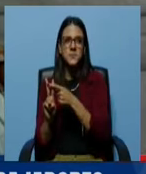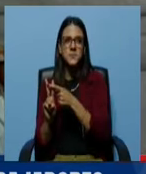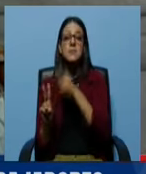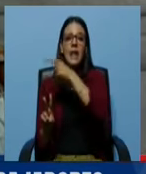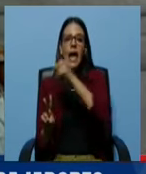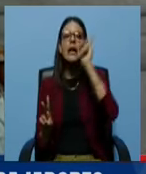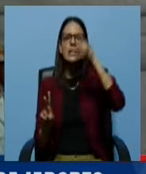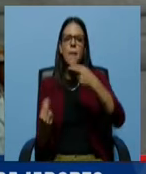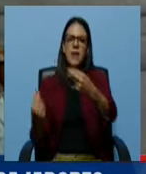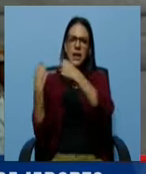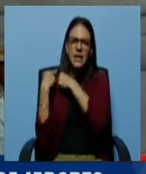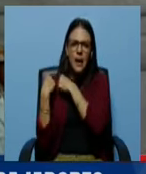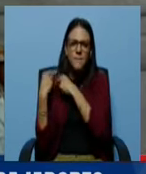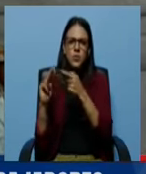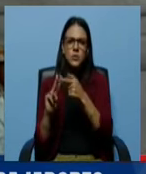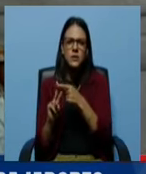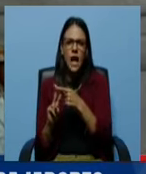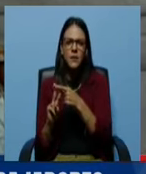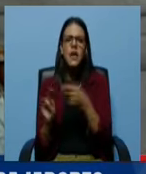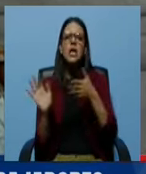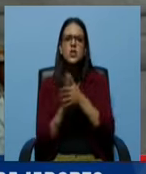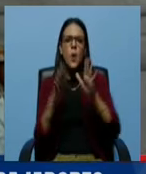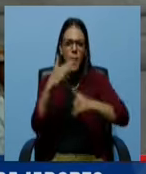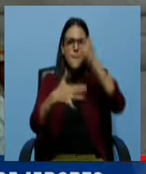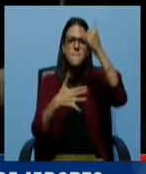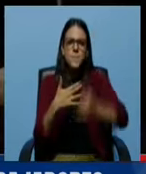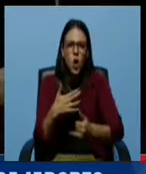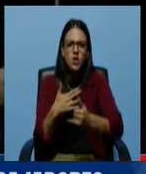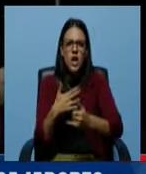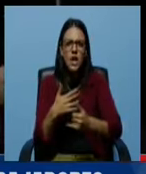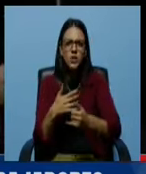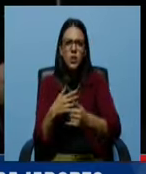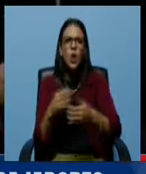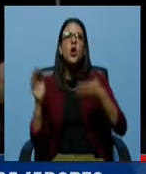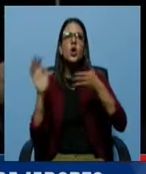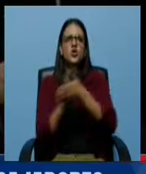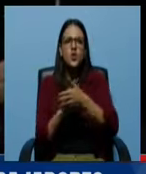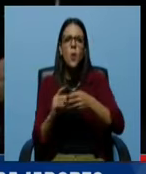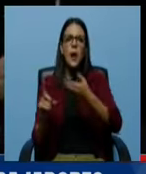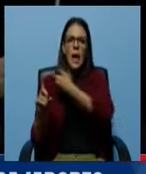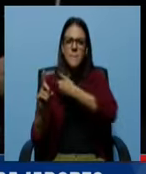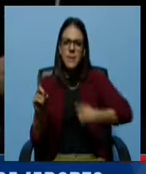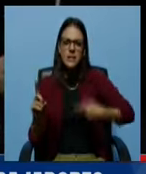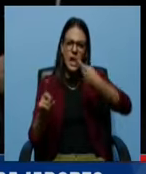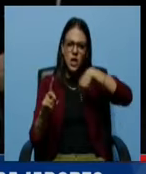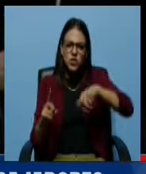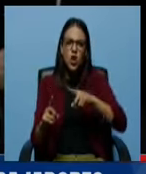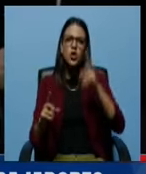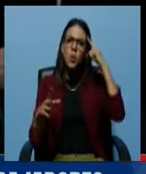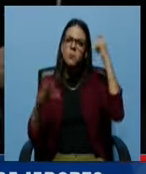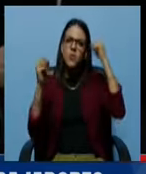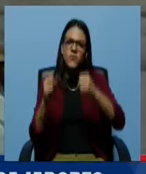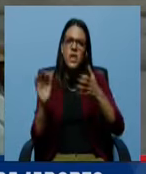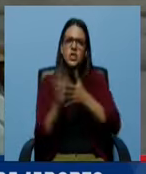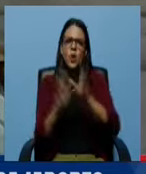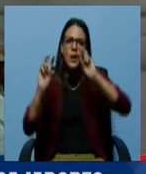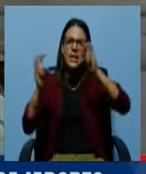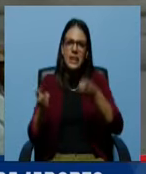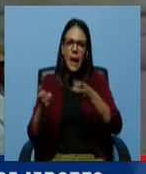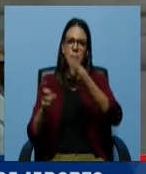el responsable del proyecto, comisionado presidencial, experto en todo este tema y esta